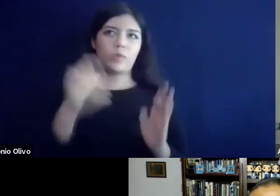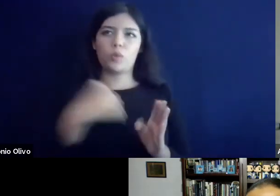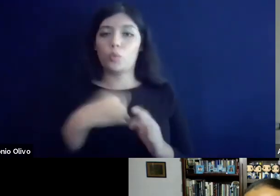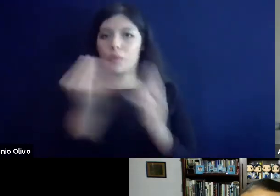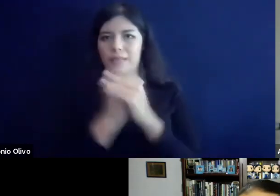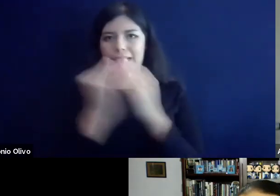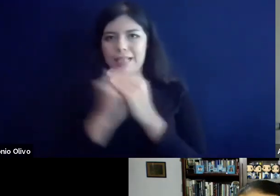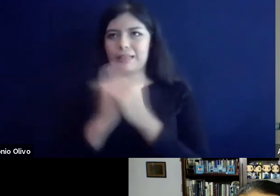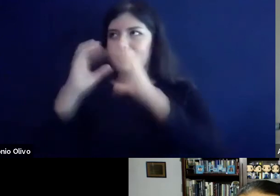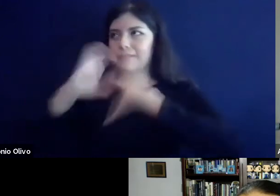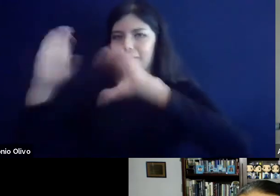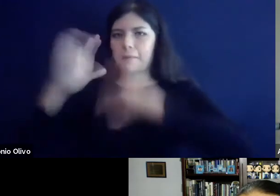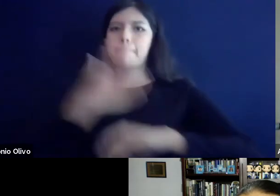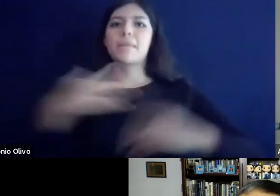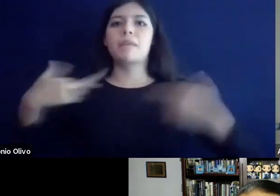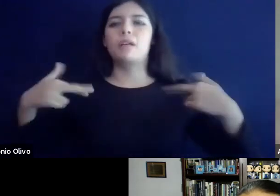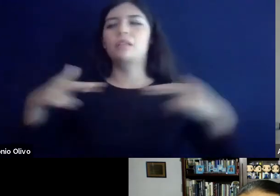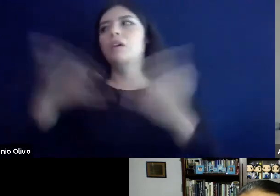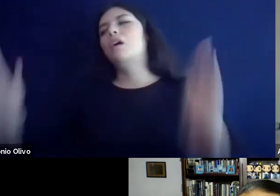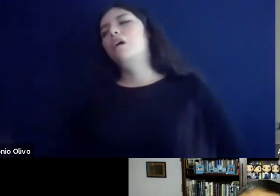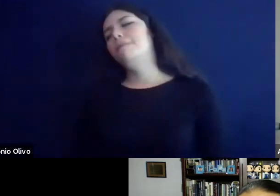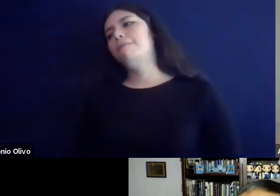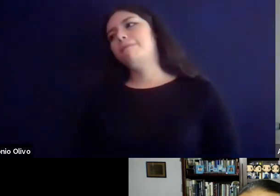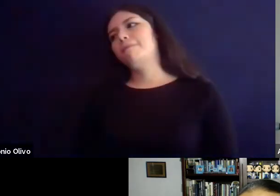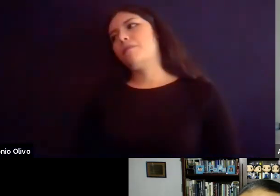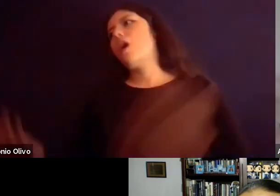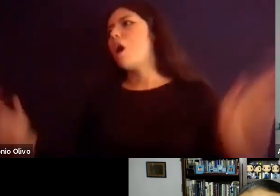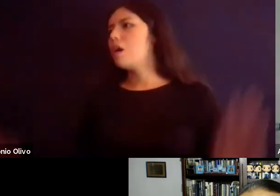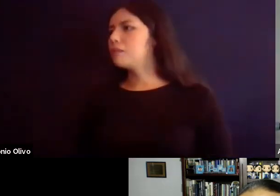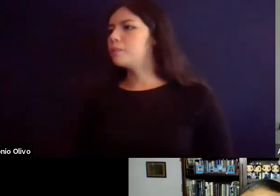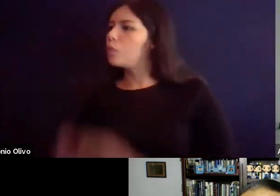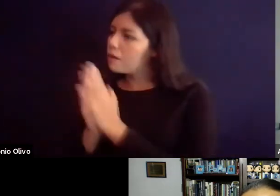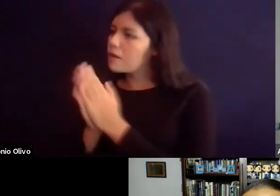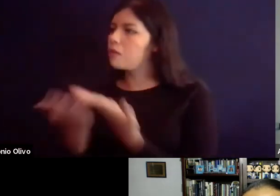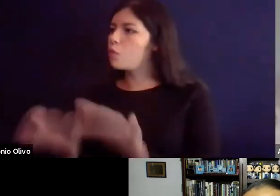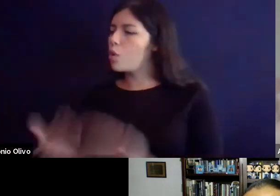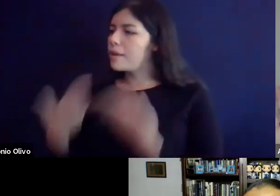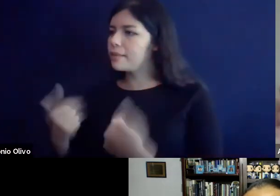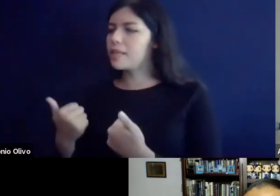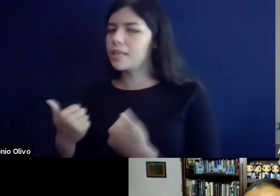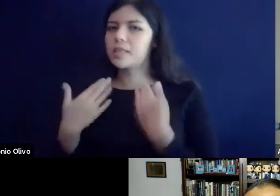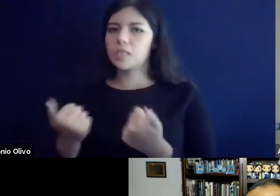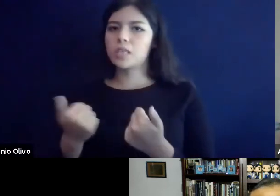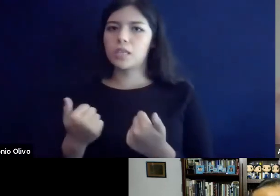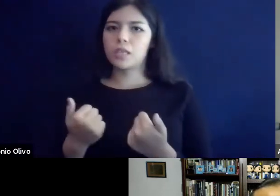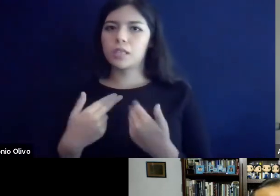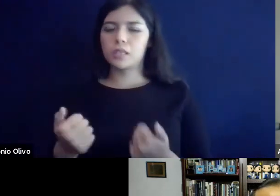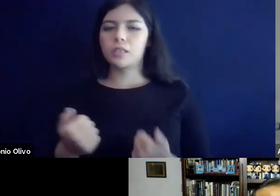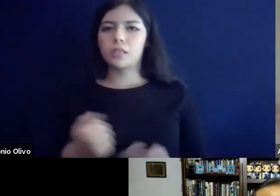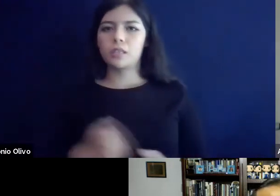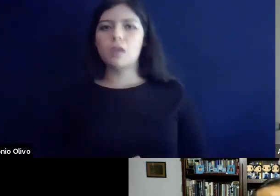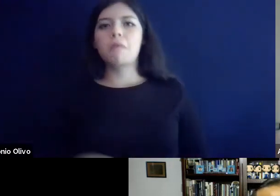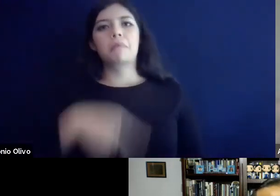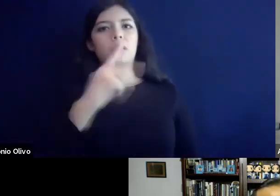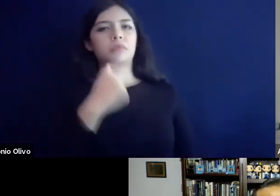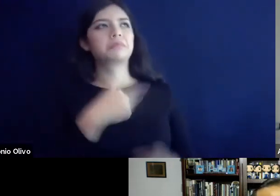así. Y la gente muchas veces piensa, no, no quiere, no puede, porque te ve tranquilo, porque yo sé que